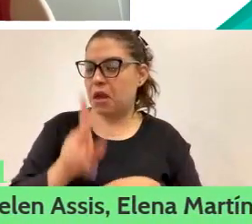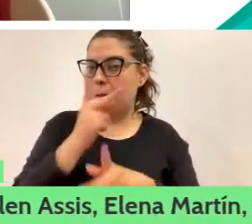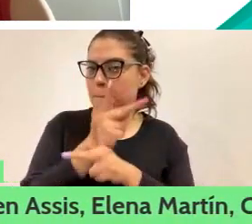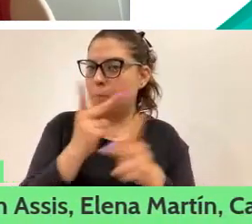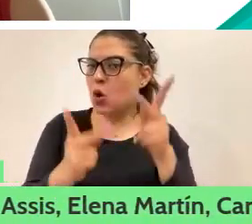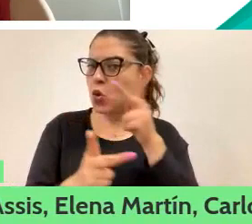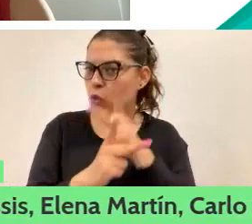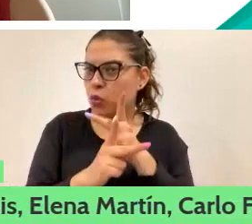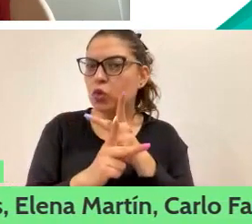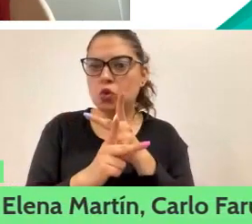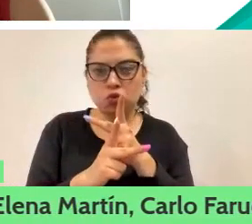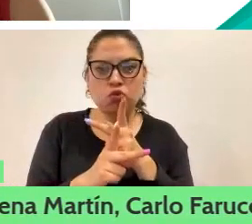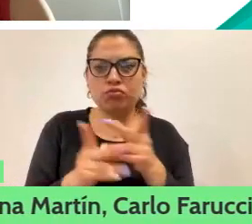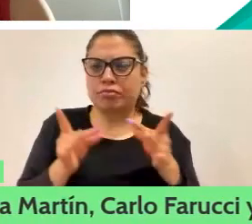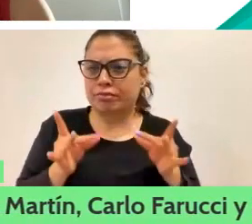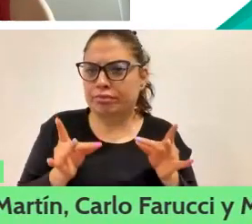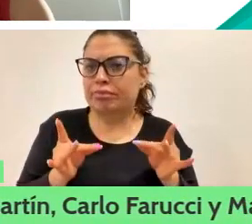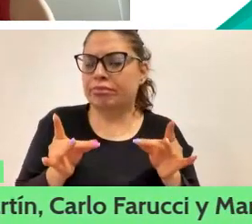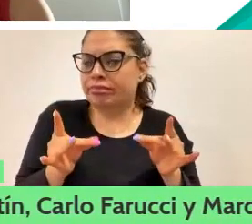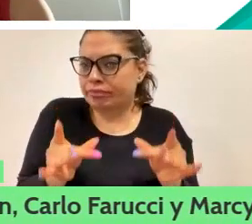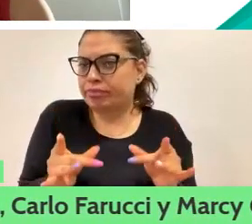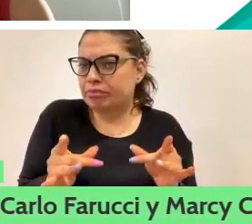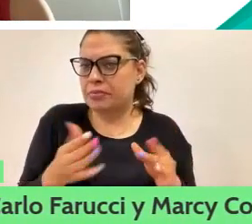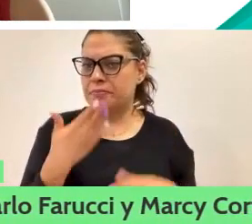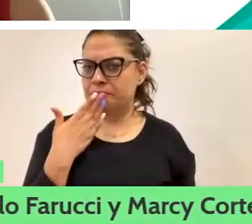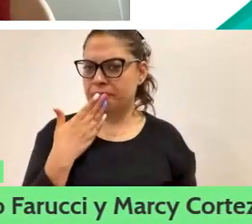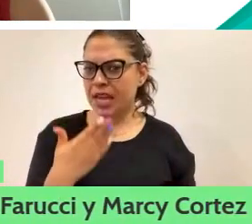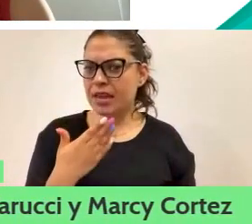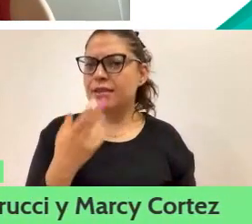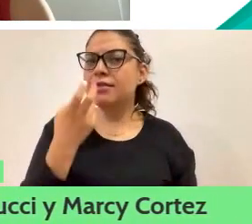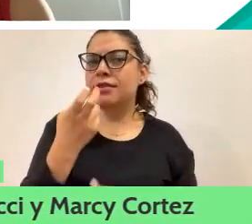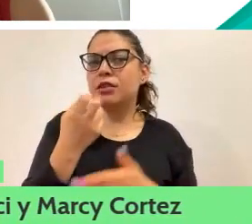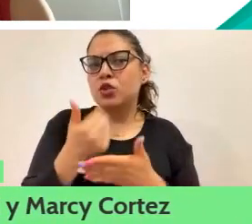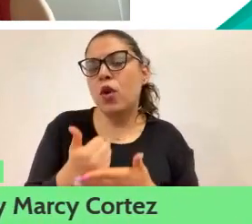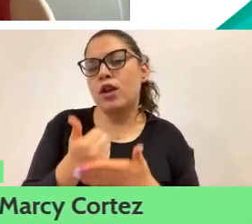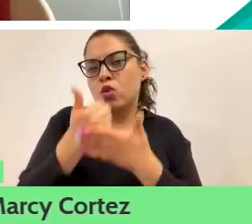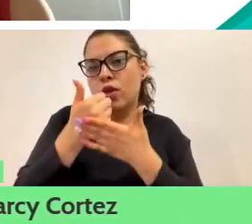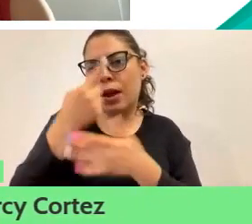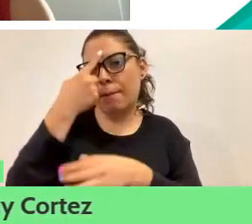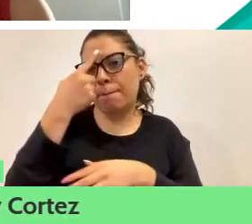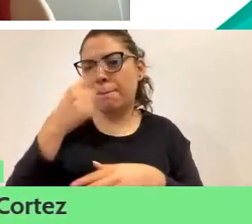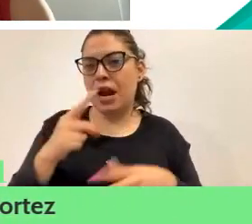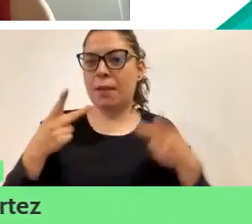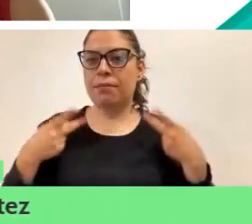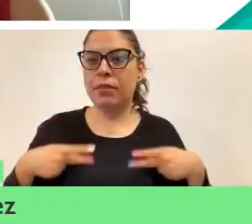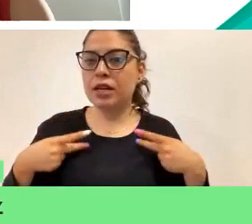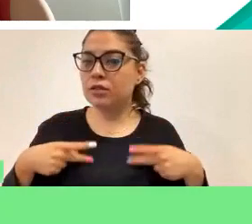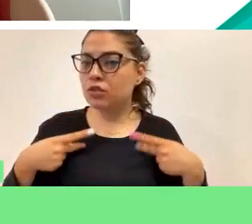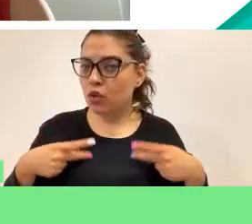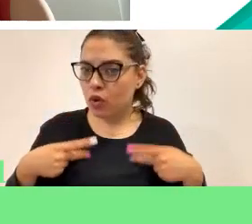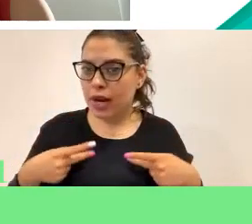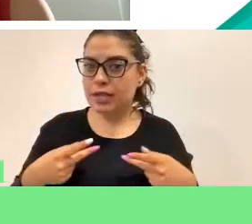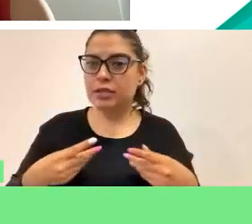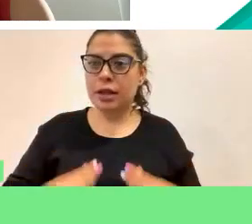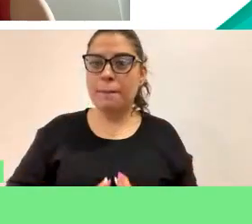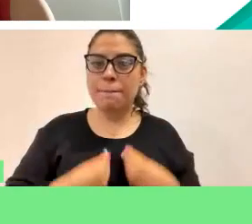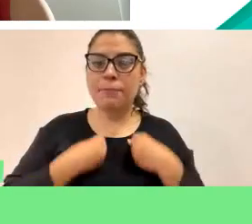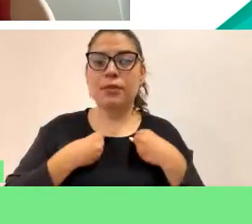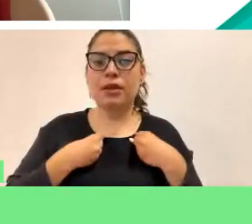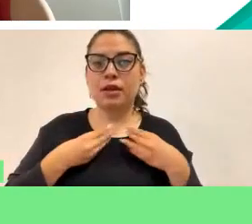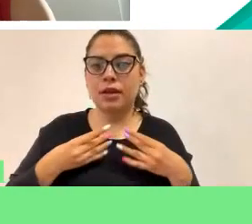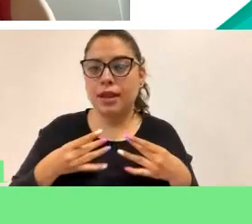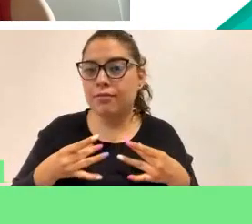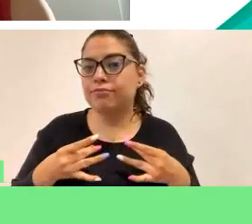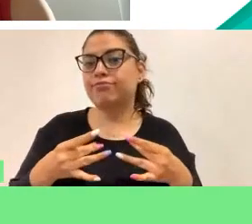y con los que además ayudamos a mejorar la vida de los pequeños productores y productoras de todo el mundo. Con los que colaboramos porque les pagamos un